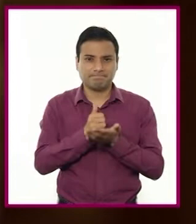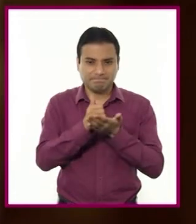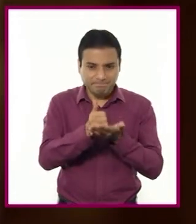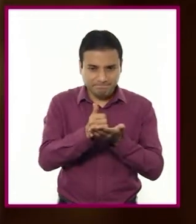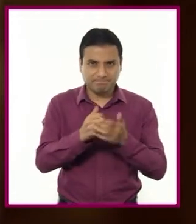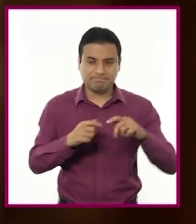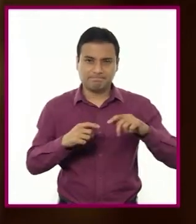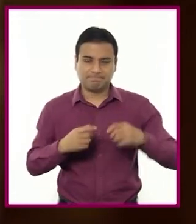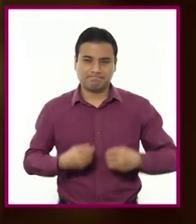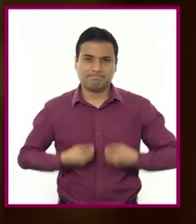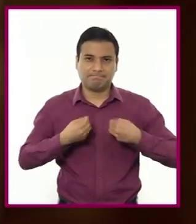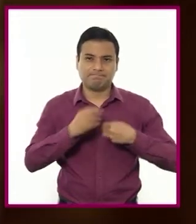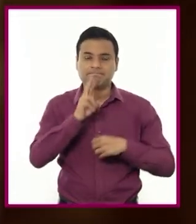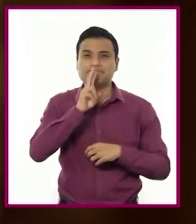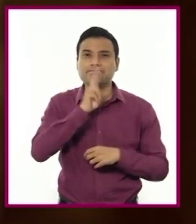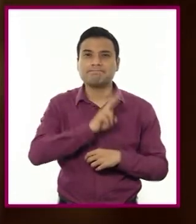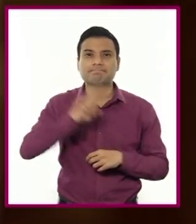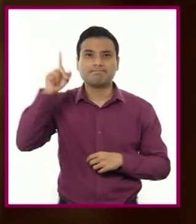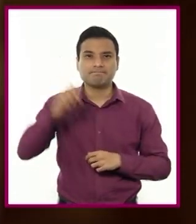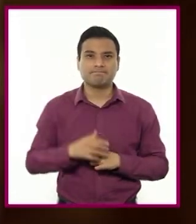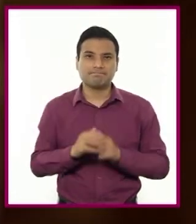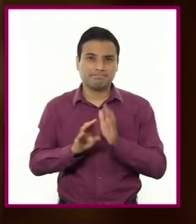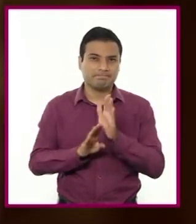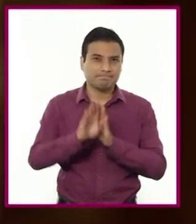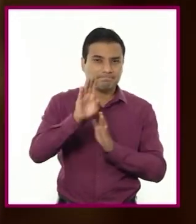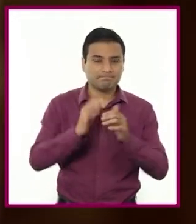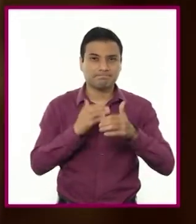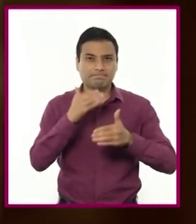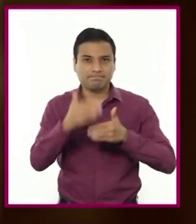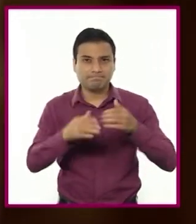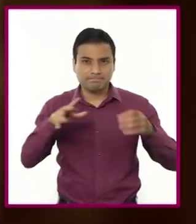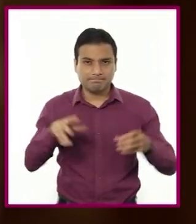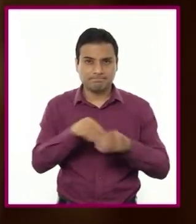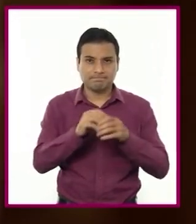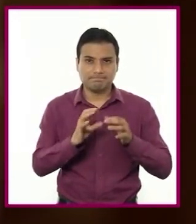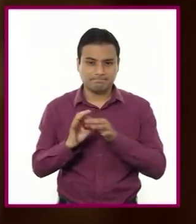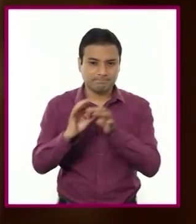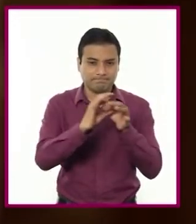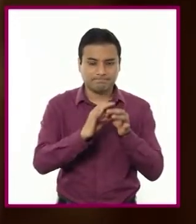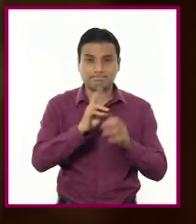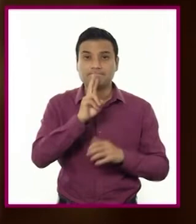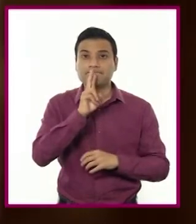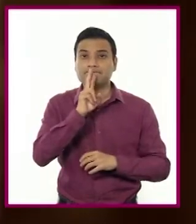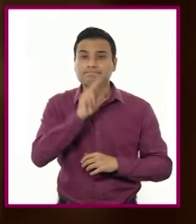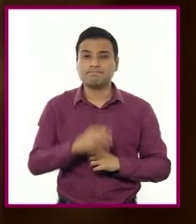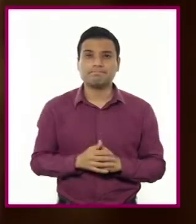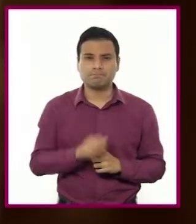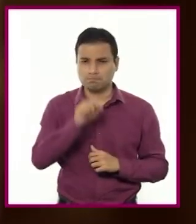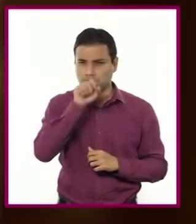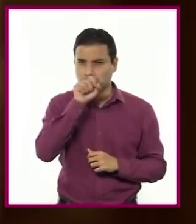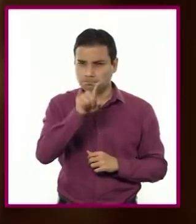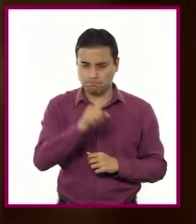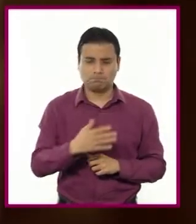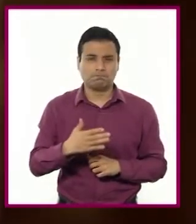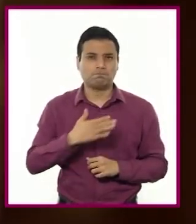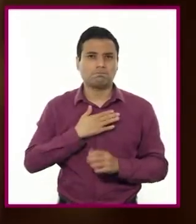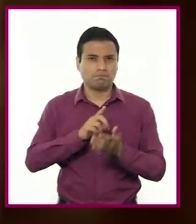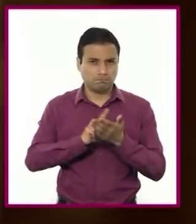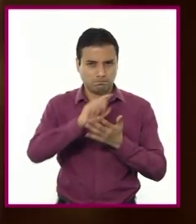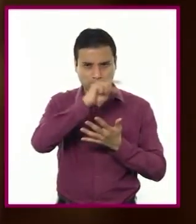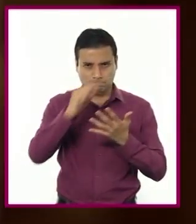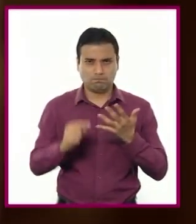el bienestar, el desarrollo, la inclusión y la cohesión social, así como a garantizar nuestros derechos.